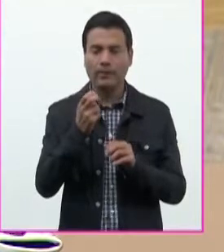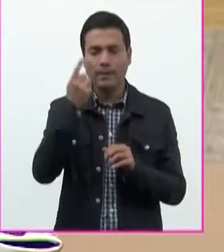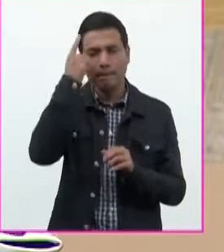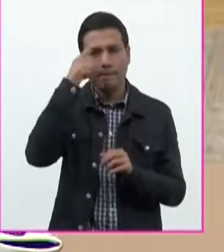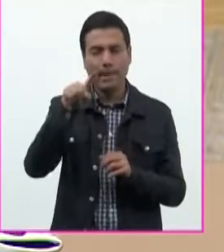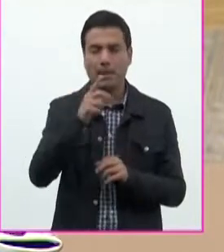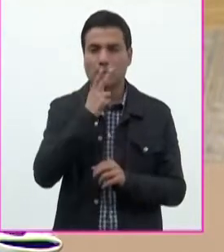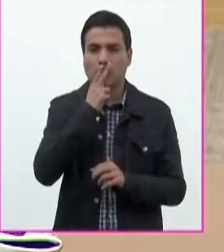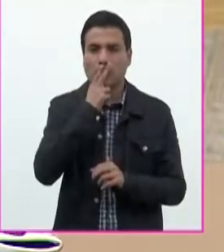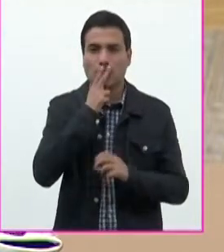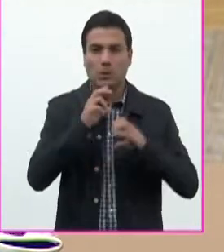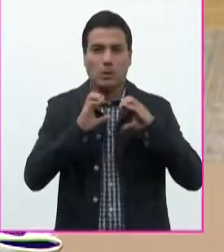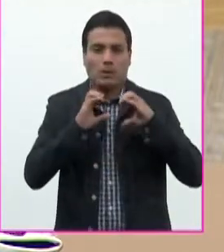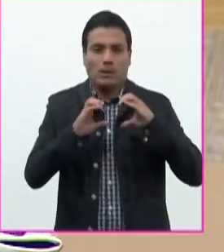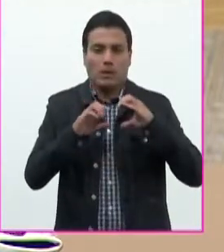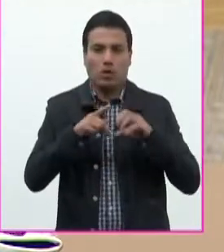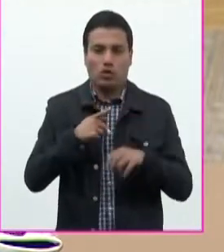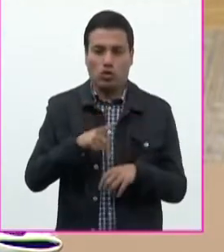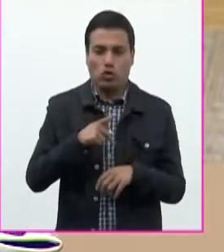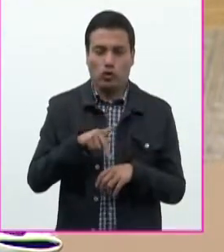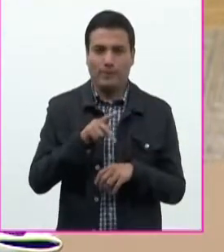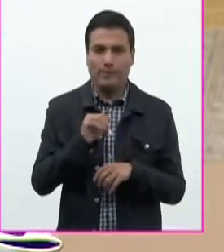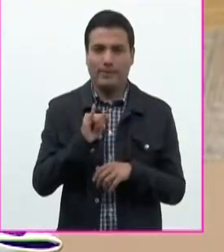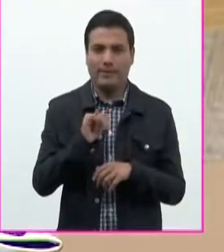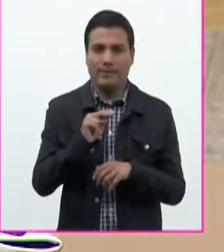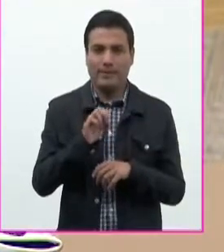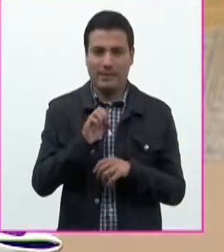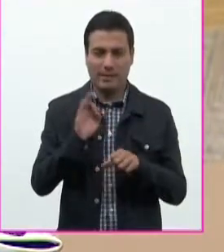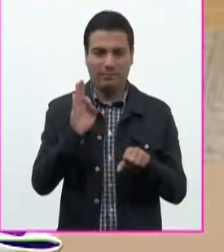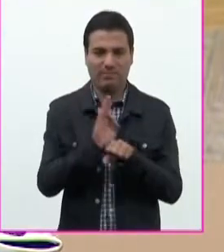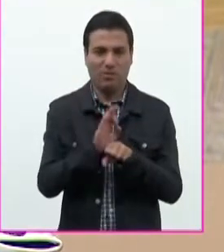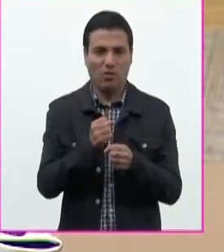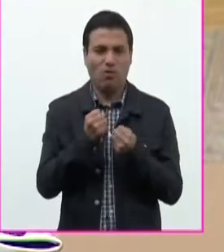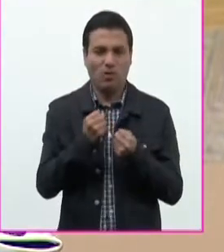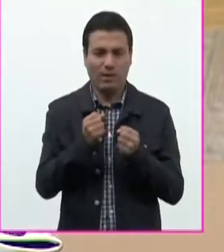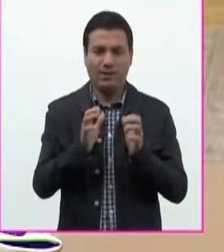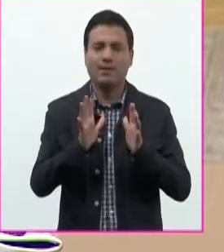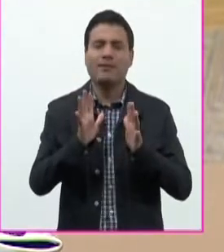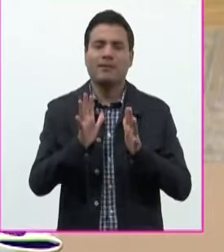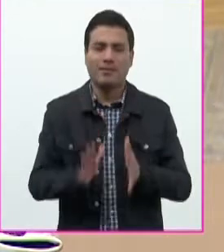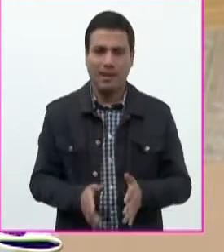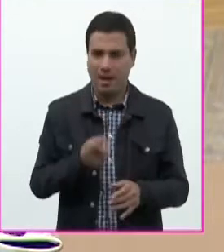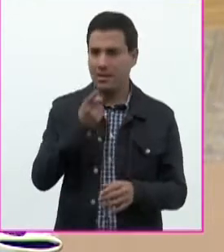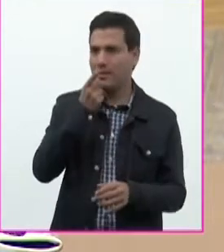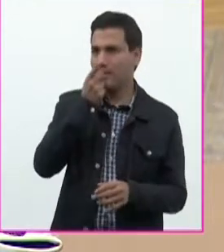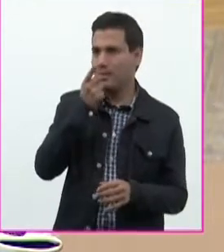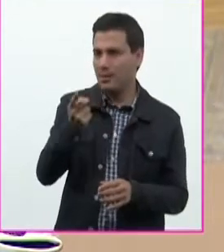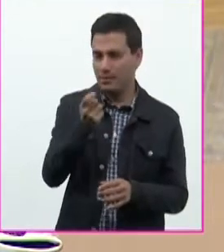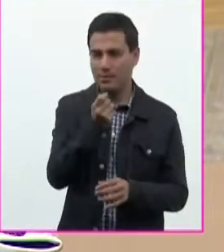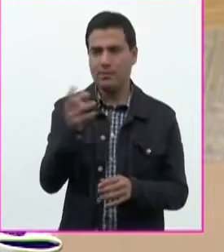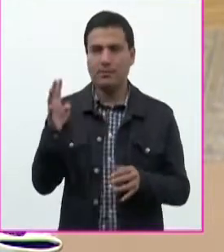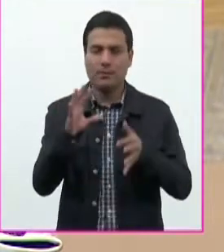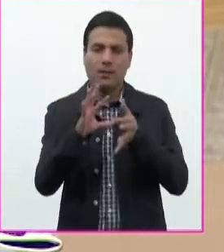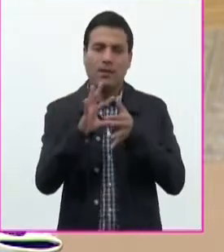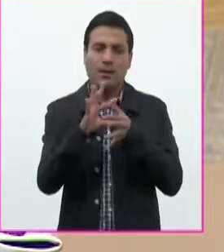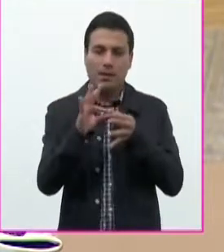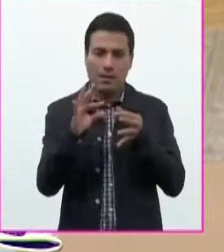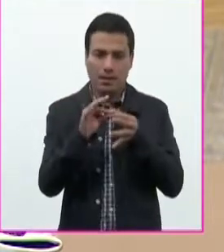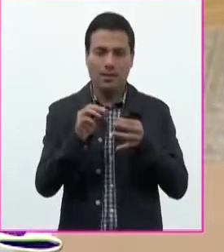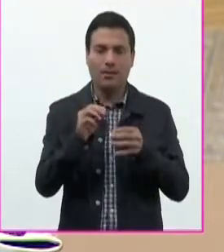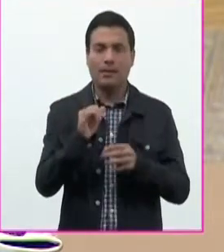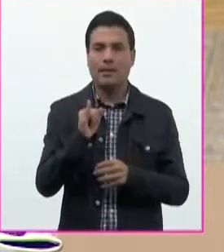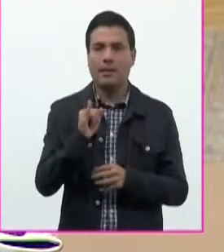cuidar la fortaleza del Instituto. Yo creo que ya se ha dicho mucho, ejemplos sobran de que somos una institución